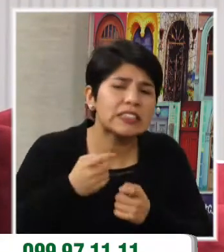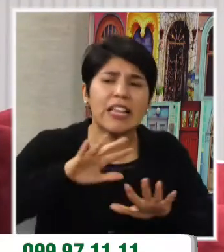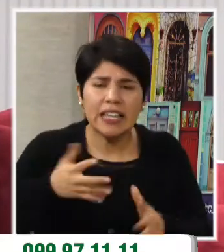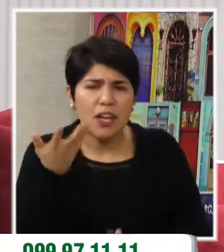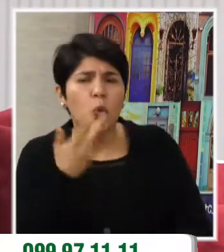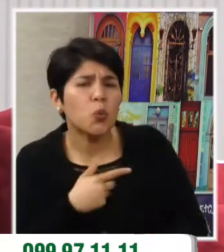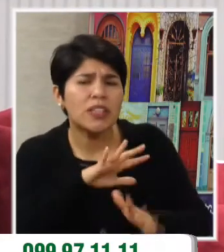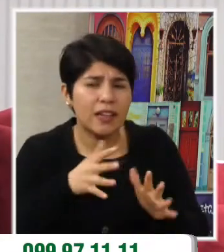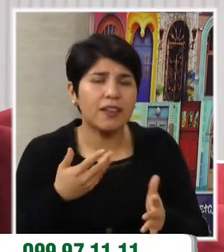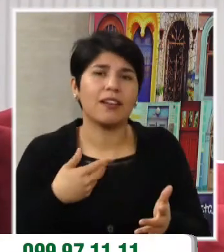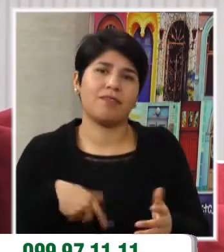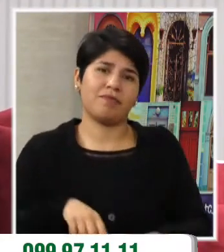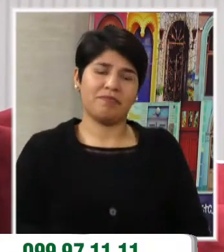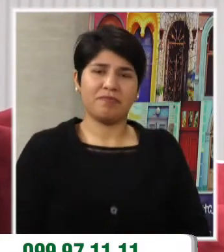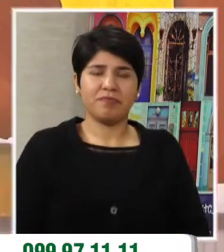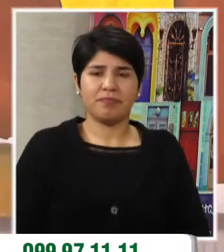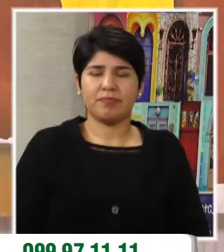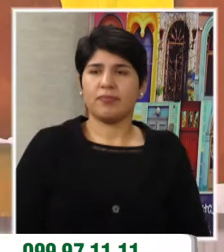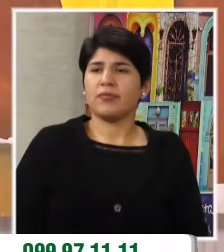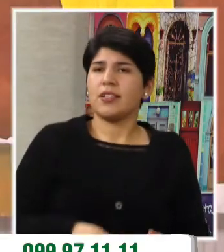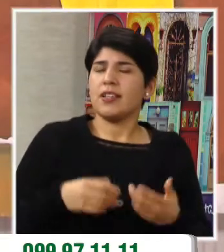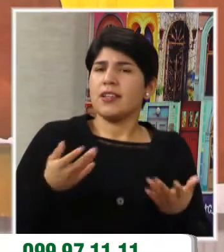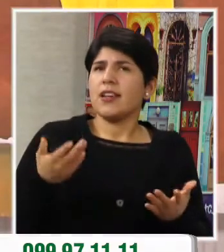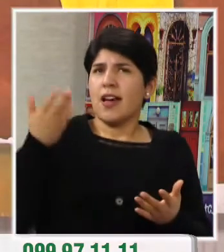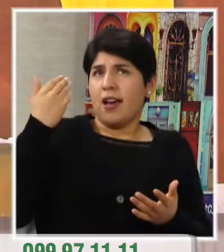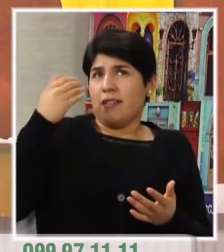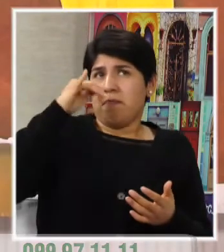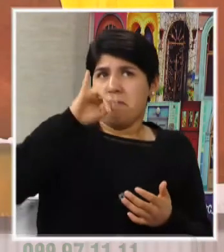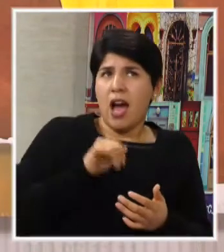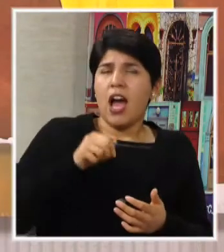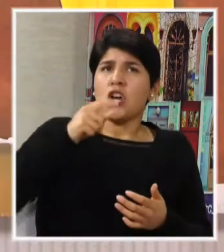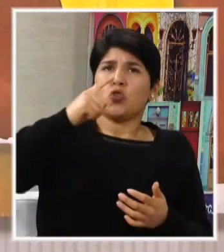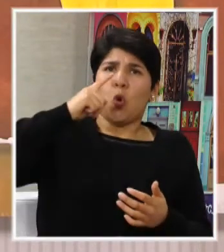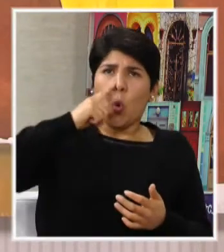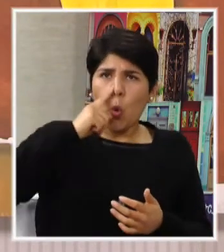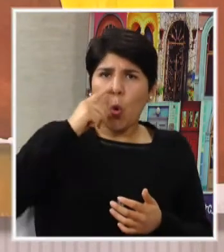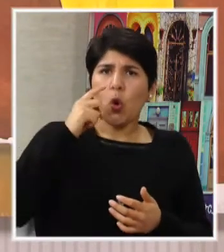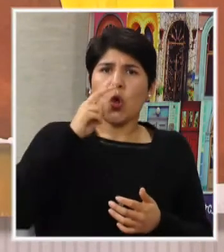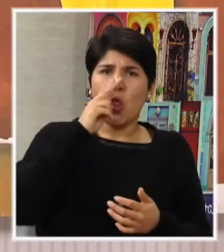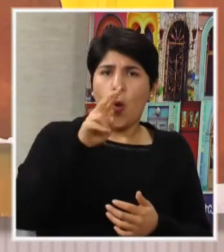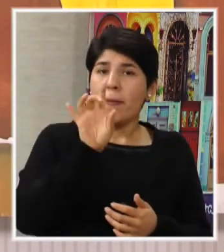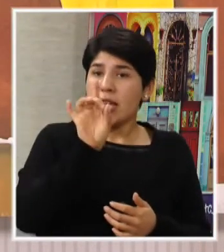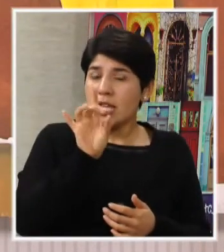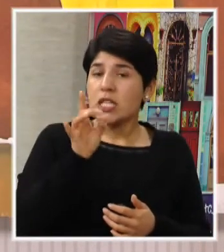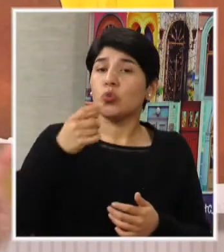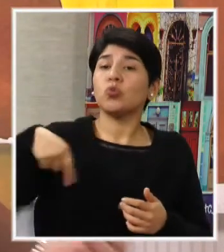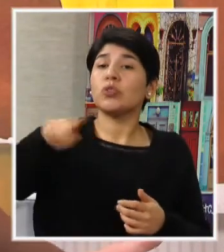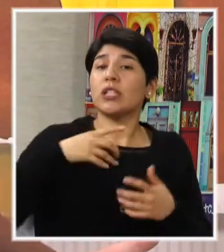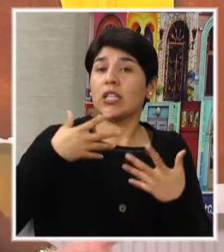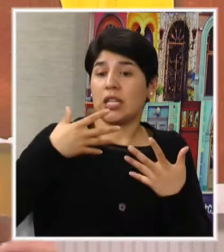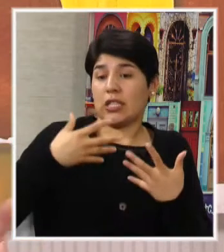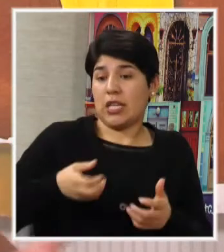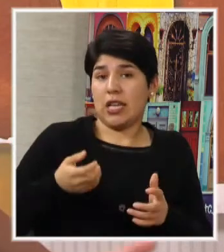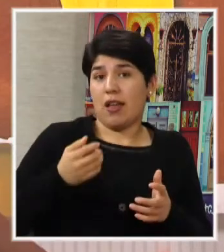gustaría y los planes allá en en mayo y en julio del 2015 eran llegar hasta hasta ahora